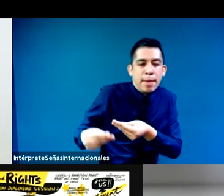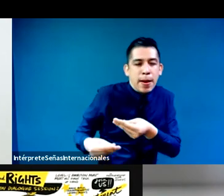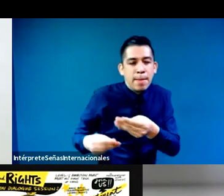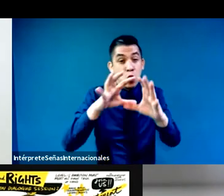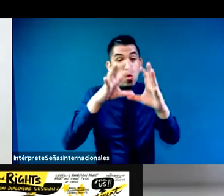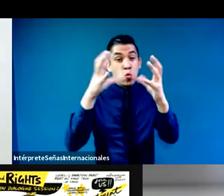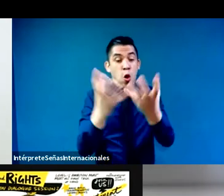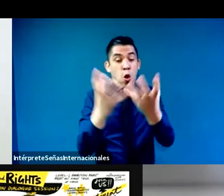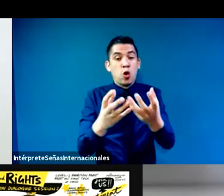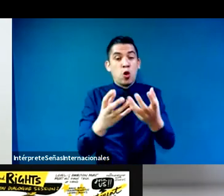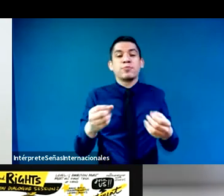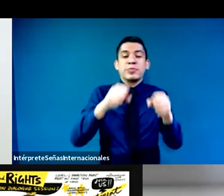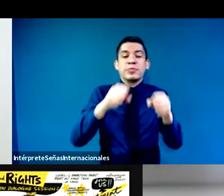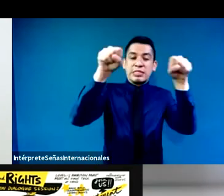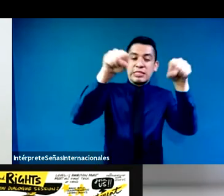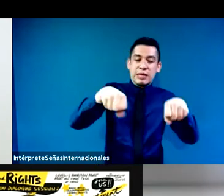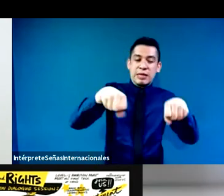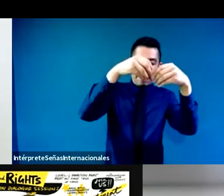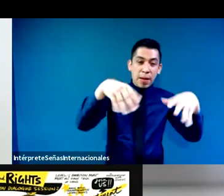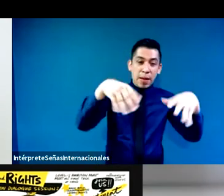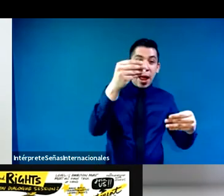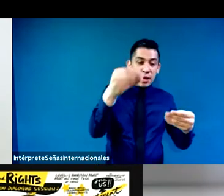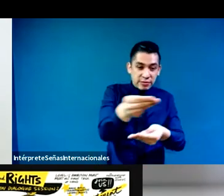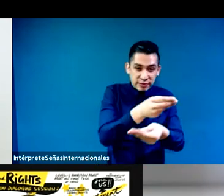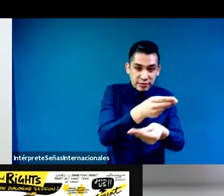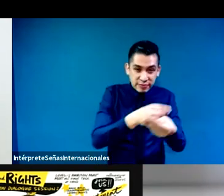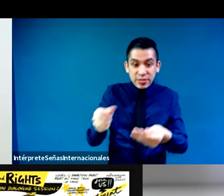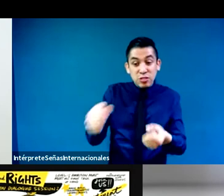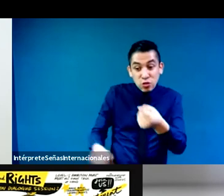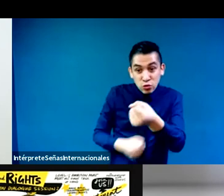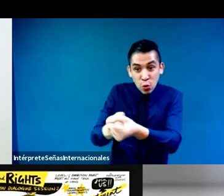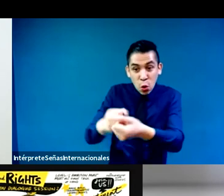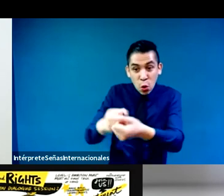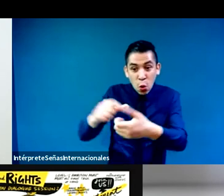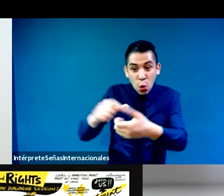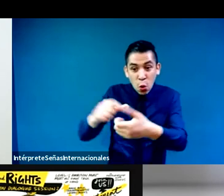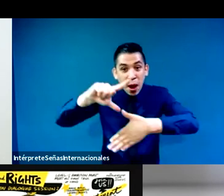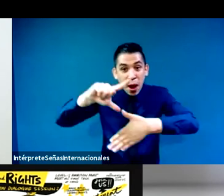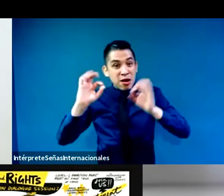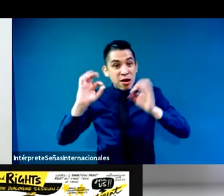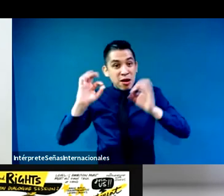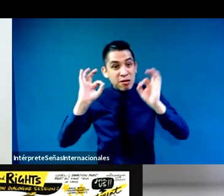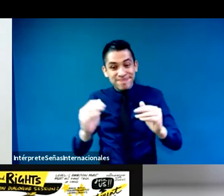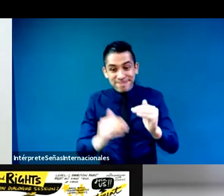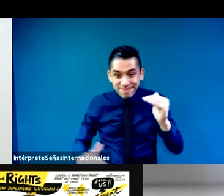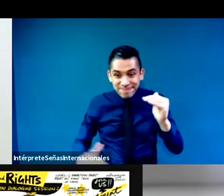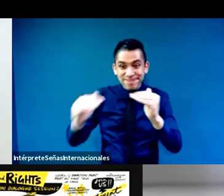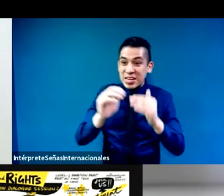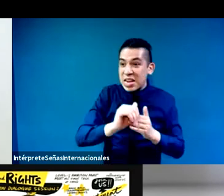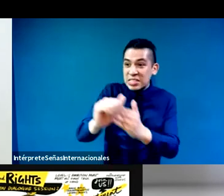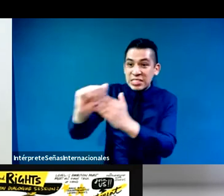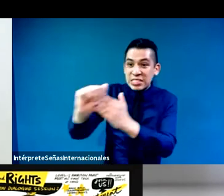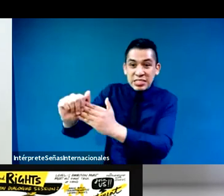para nosotras las mujeres y las niñas. La participación y el liderazgo igualitario de las mujeres en la economía, igualdad